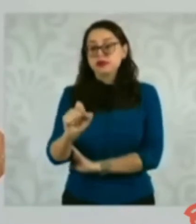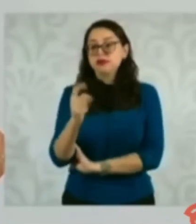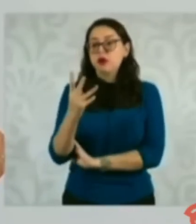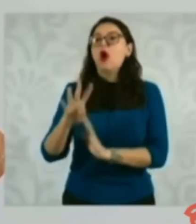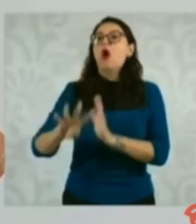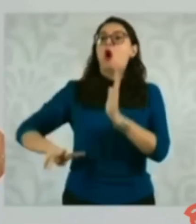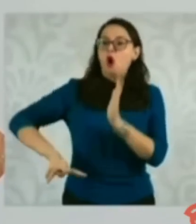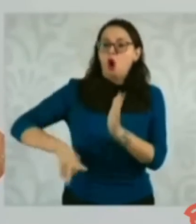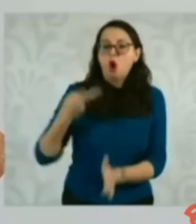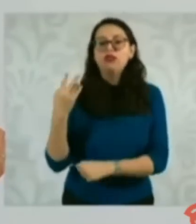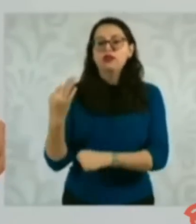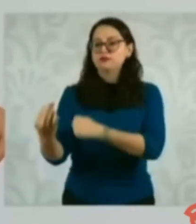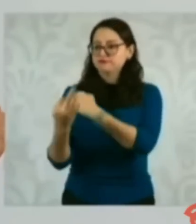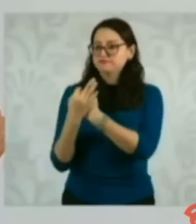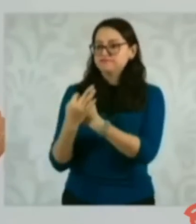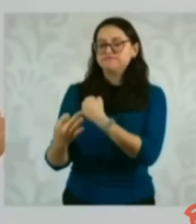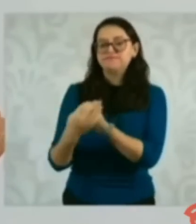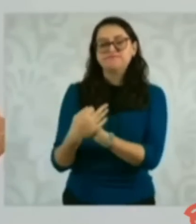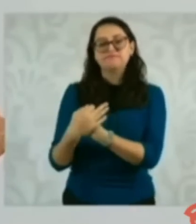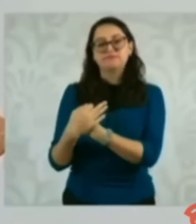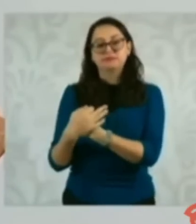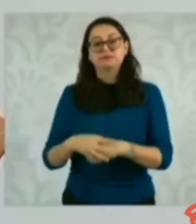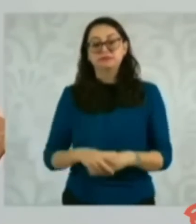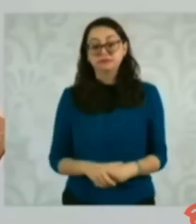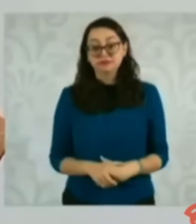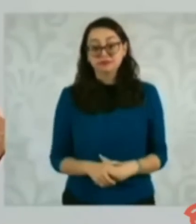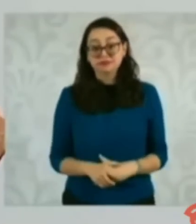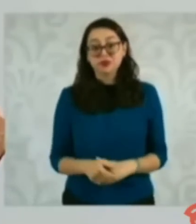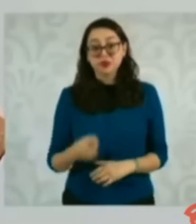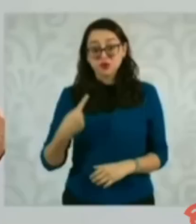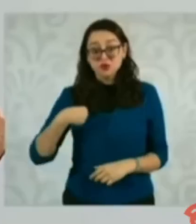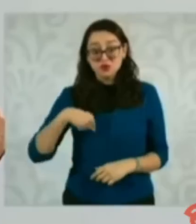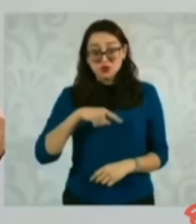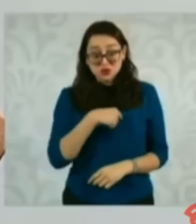Y pueden tener la certeza de que jamás